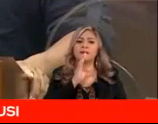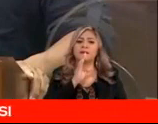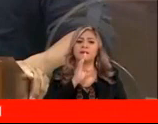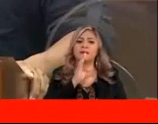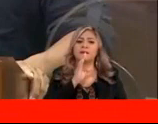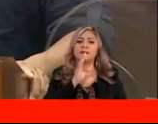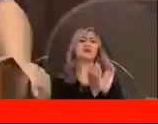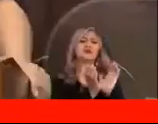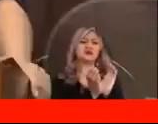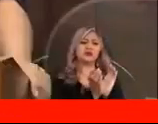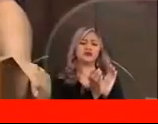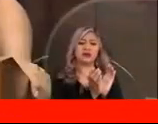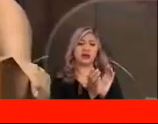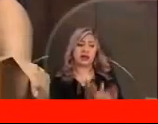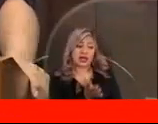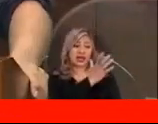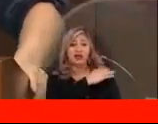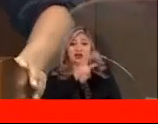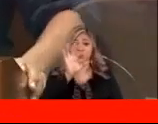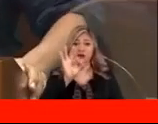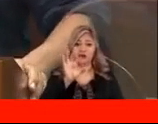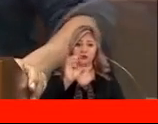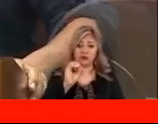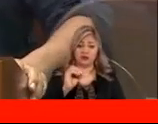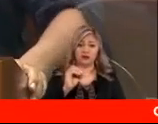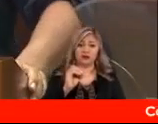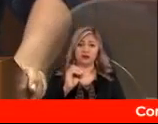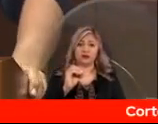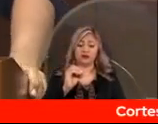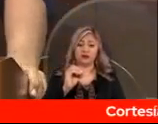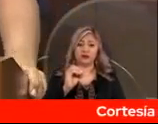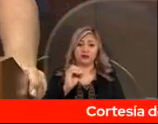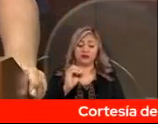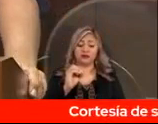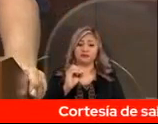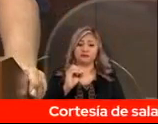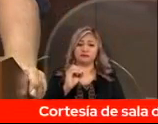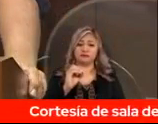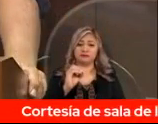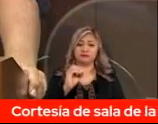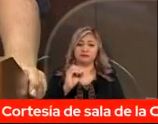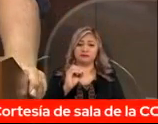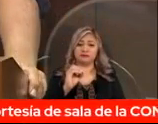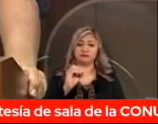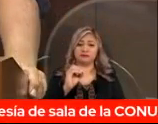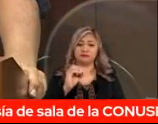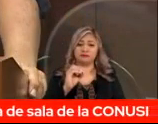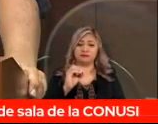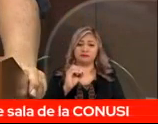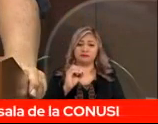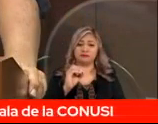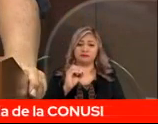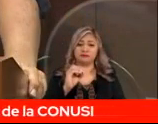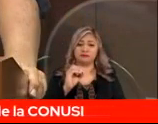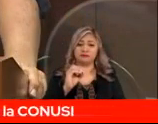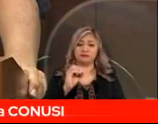Reformas que desde el 90 se han aplicado a la institución. Todas, sin excepción, se les